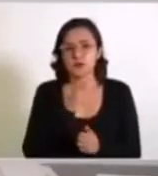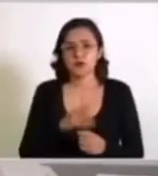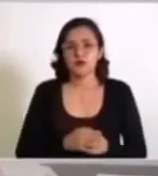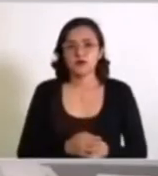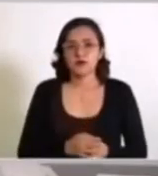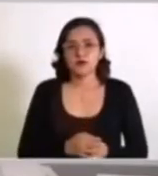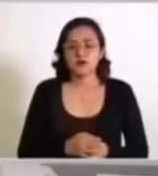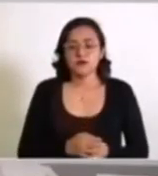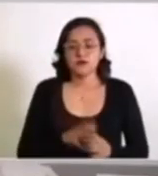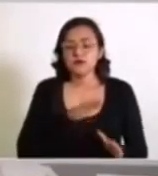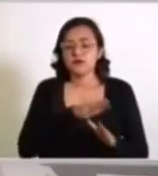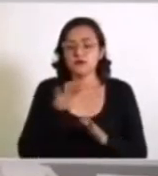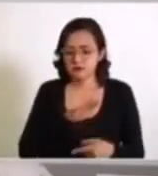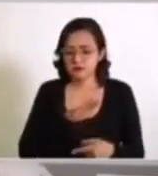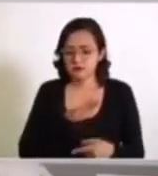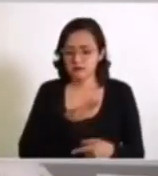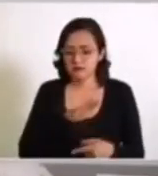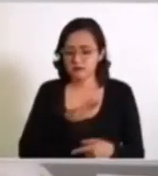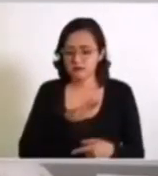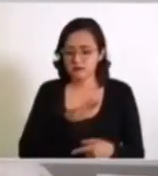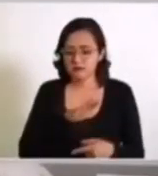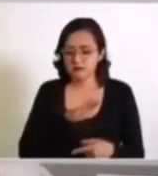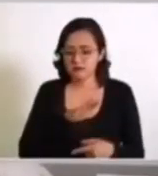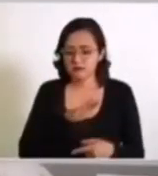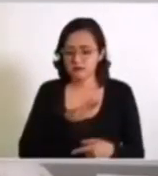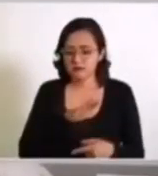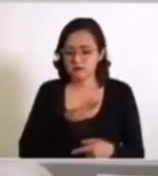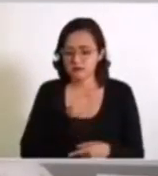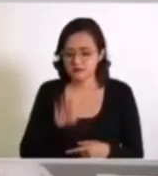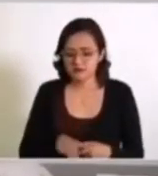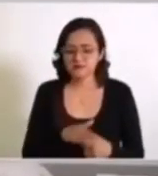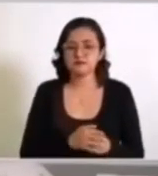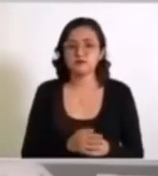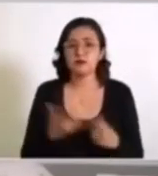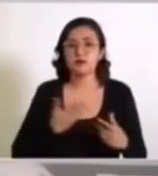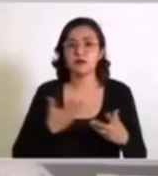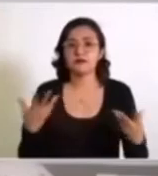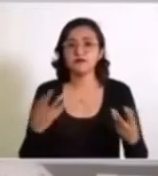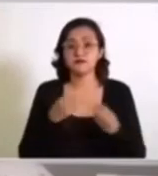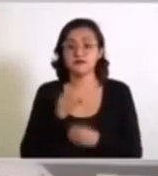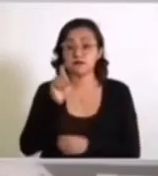orgánica. En lo que respecta, lamentablemente, a las defunciones, tenemos 20